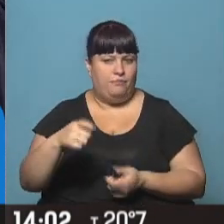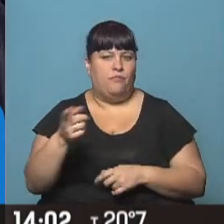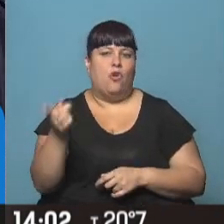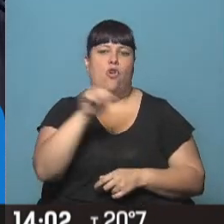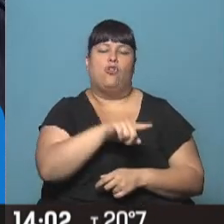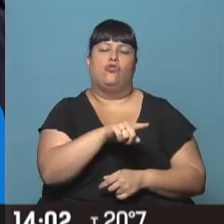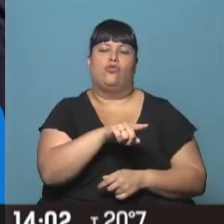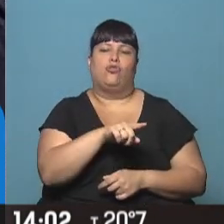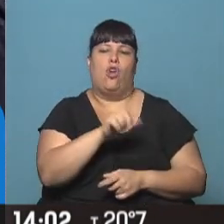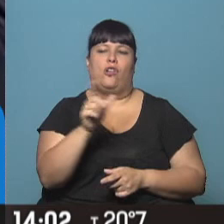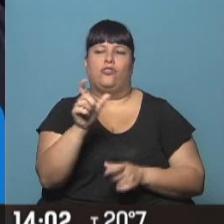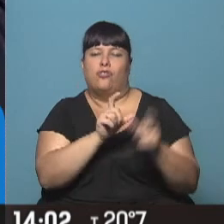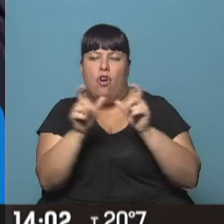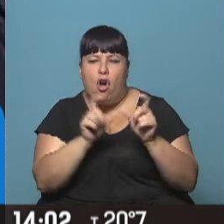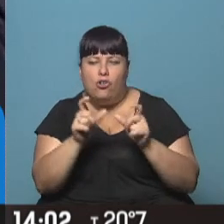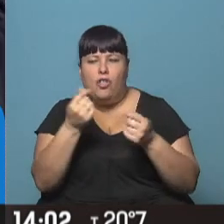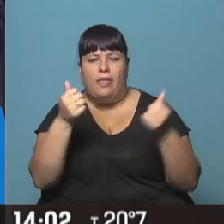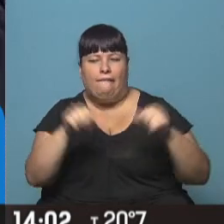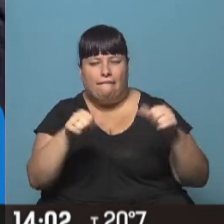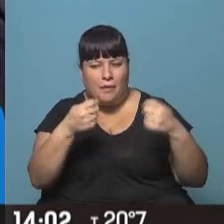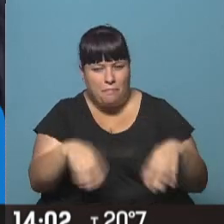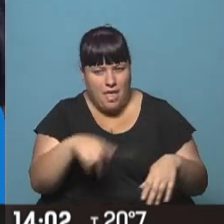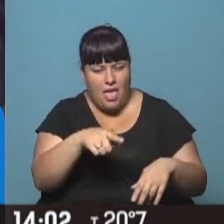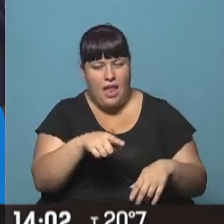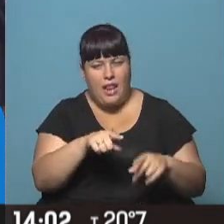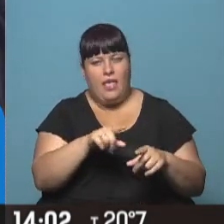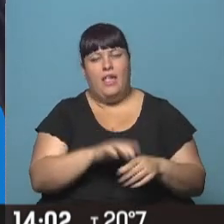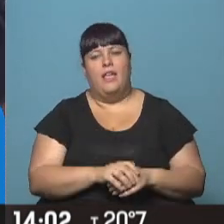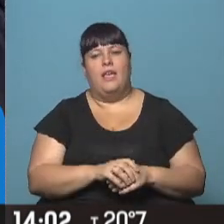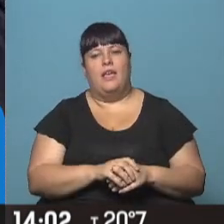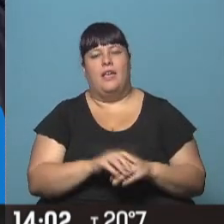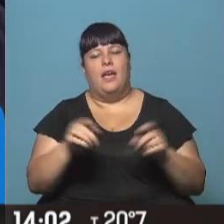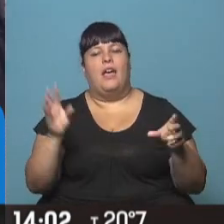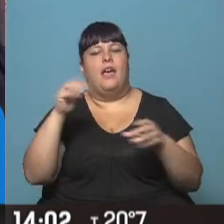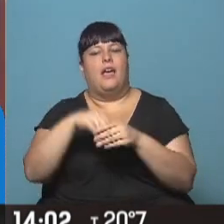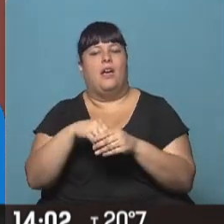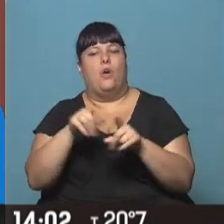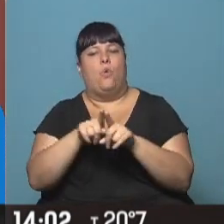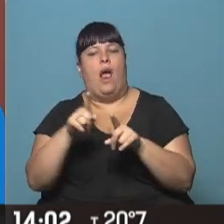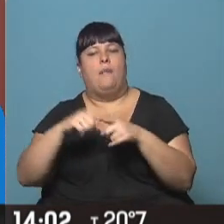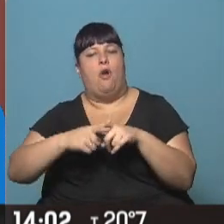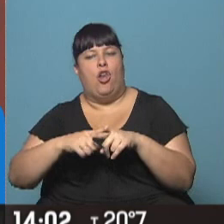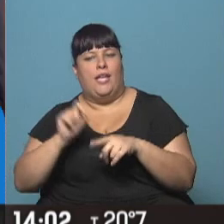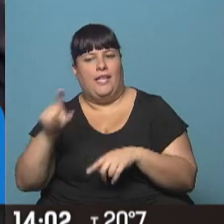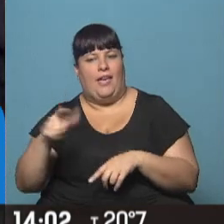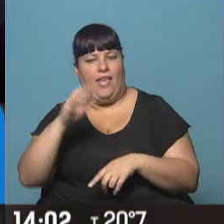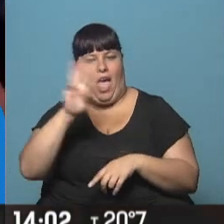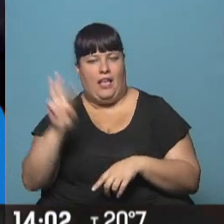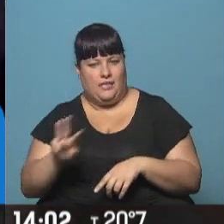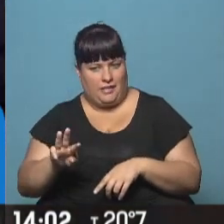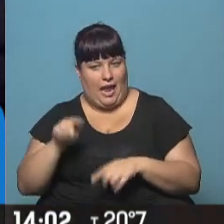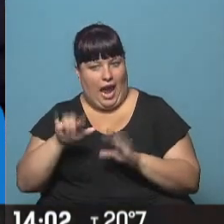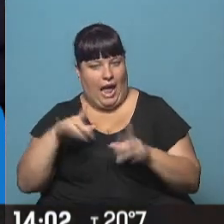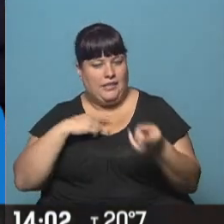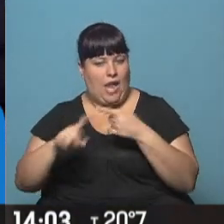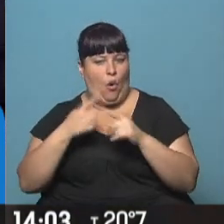aquellos componentes del déficit que están armonizados con la política del ANSES. Y esto es lo que